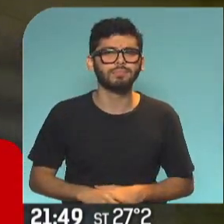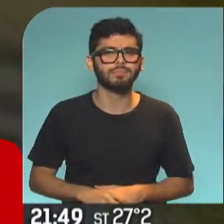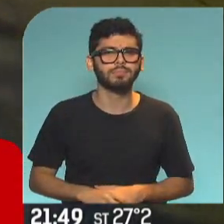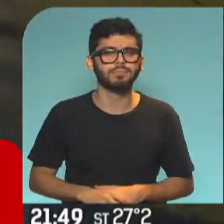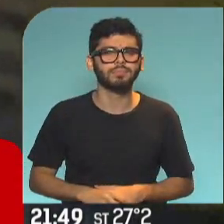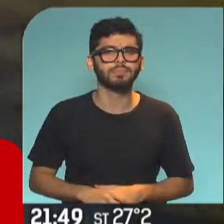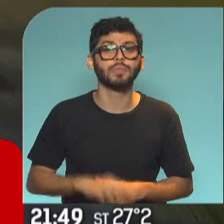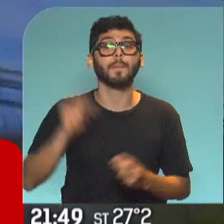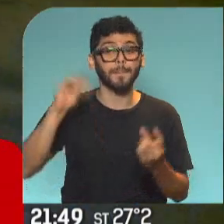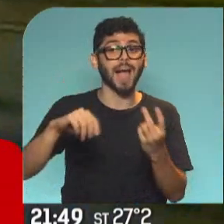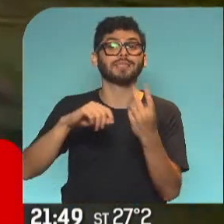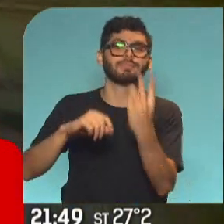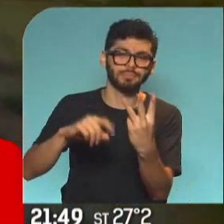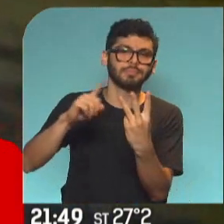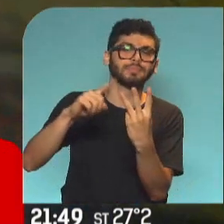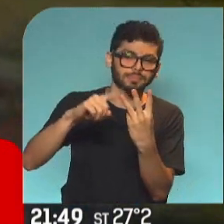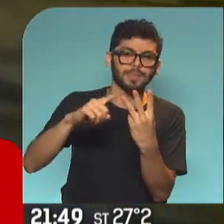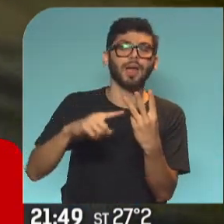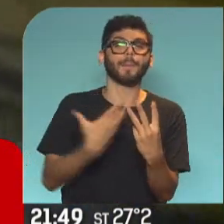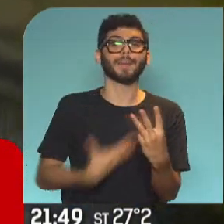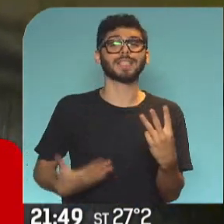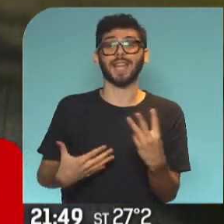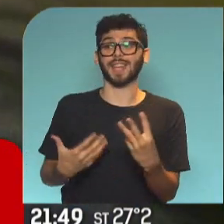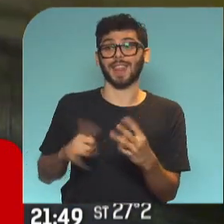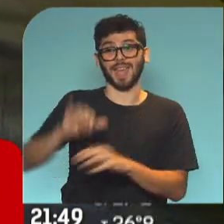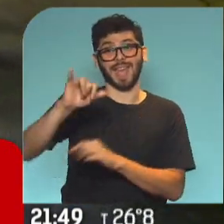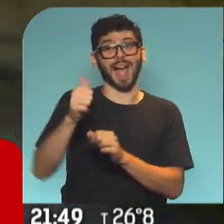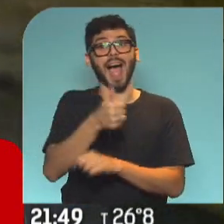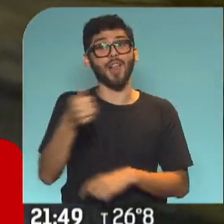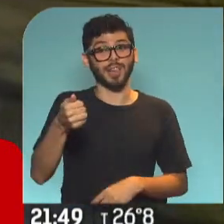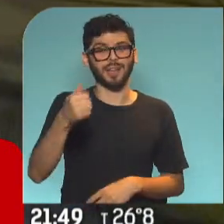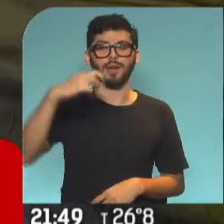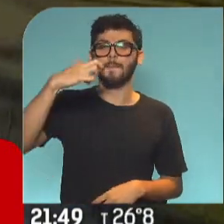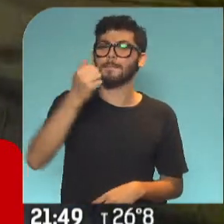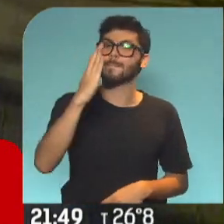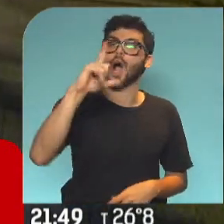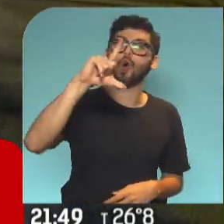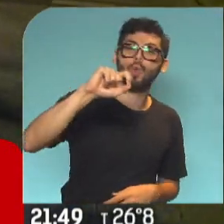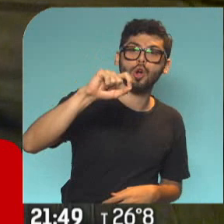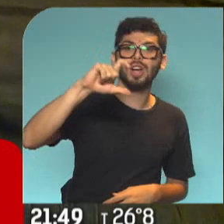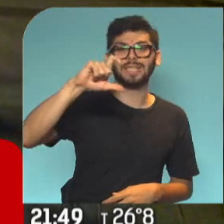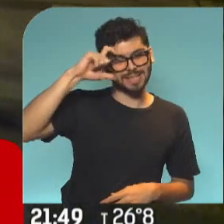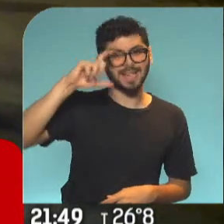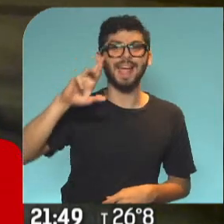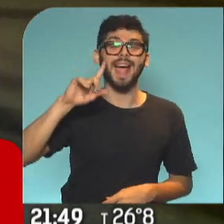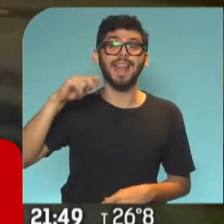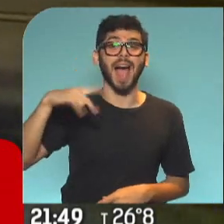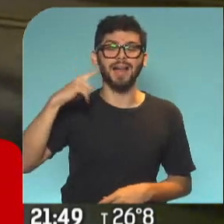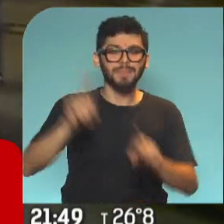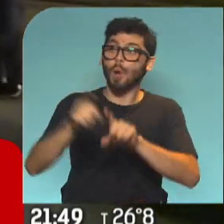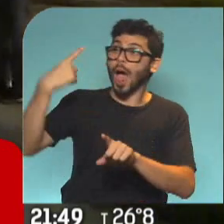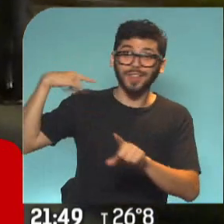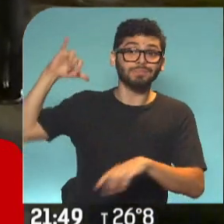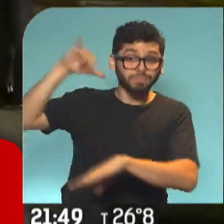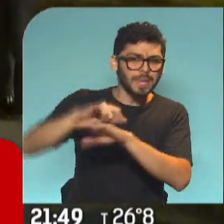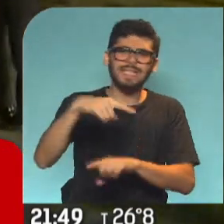Y Pablo Seriani, Argentinas. Presidente de Aerolíneas, como ha estado en los otros momentos, en los otros aviones que han llegado. Y que a través